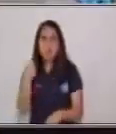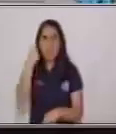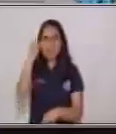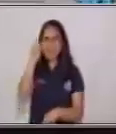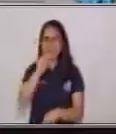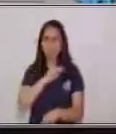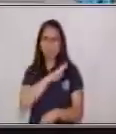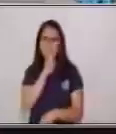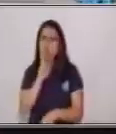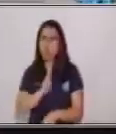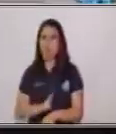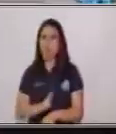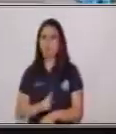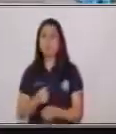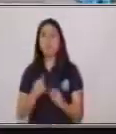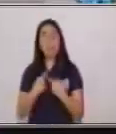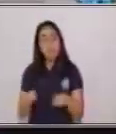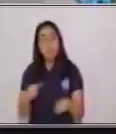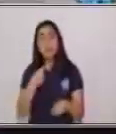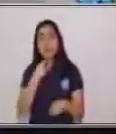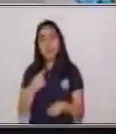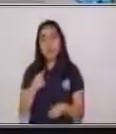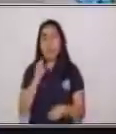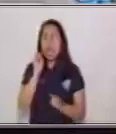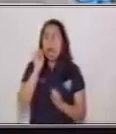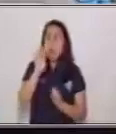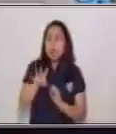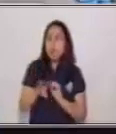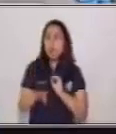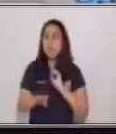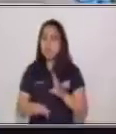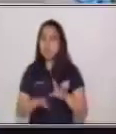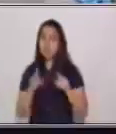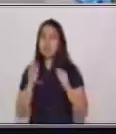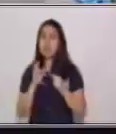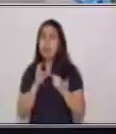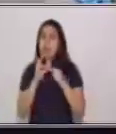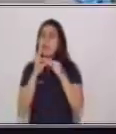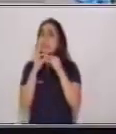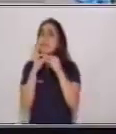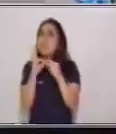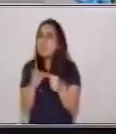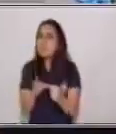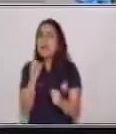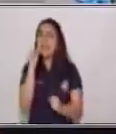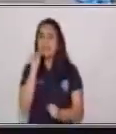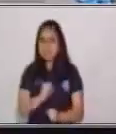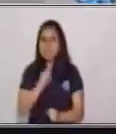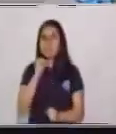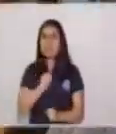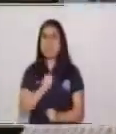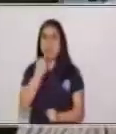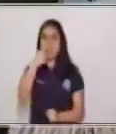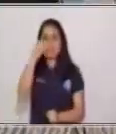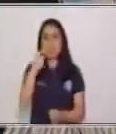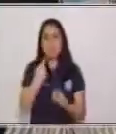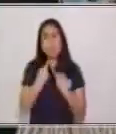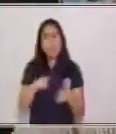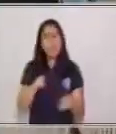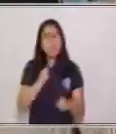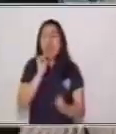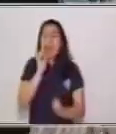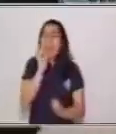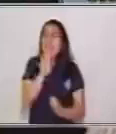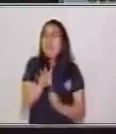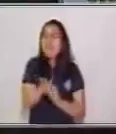tenemos que diferenciar el significado con el cual estamos utilizando ese monosílabo. Pero no te preocupes, puede sonar